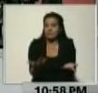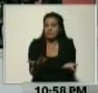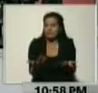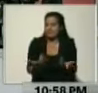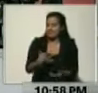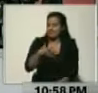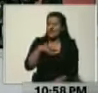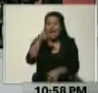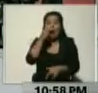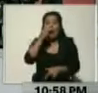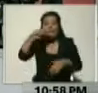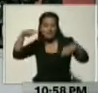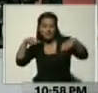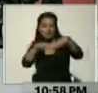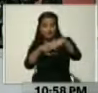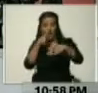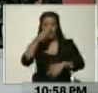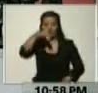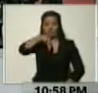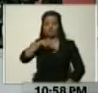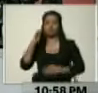ponerse